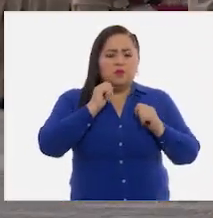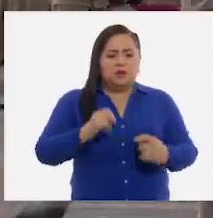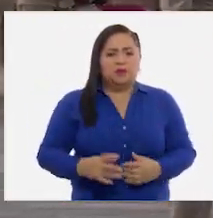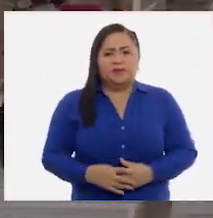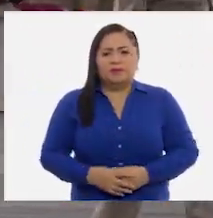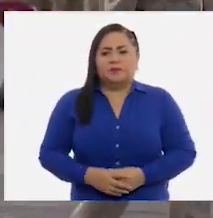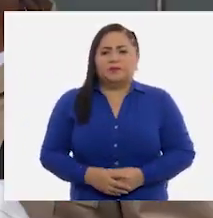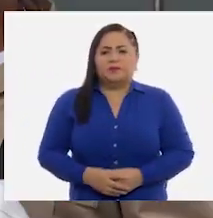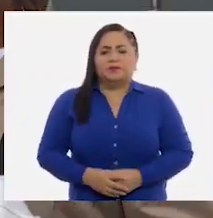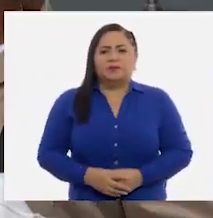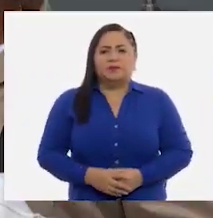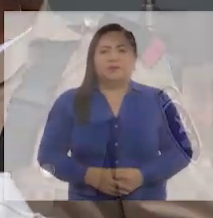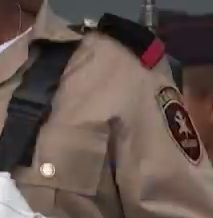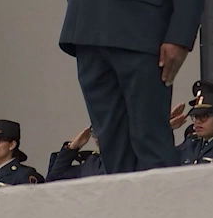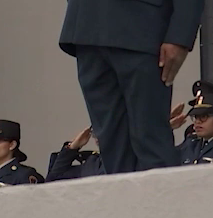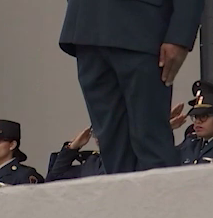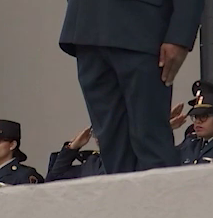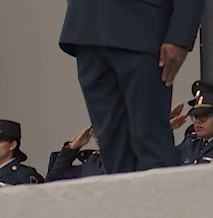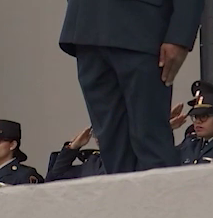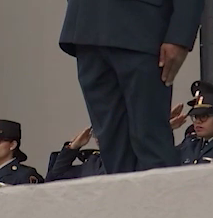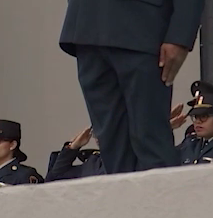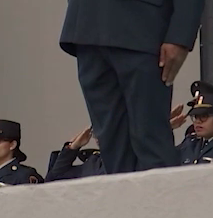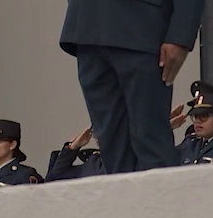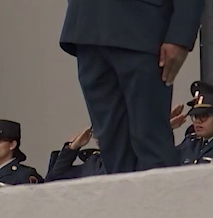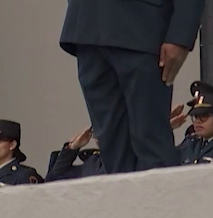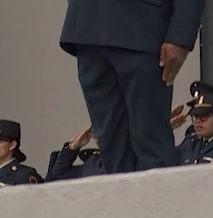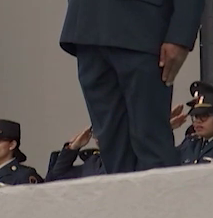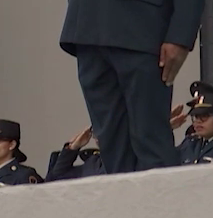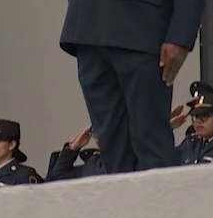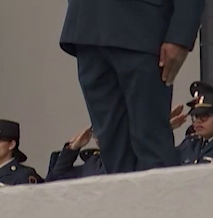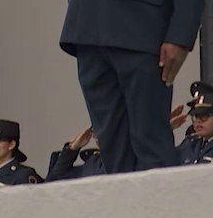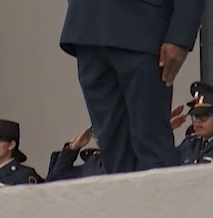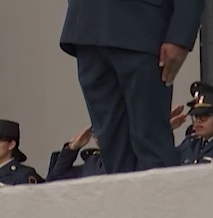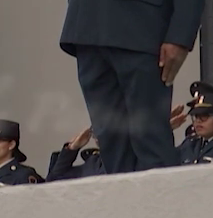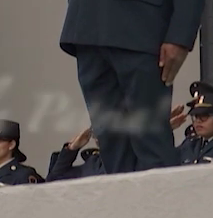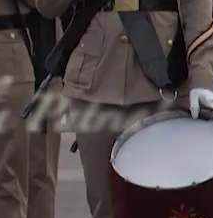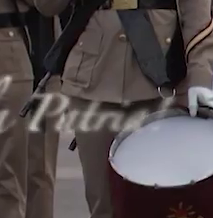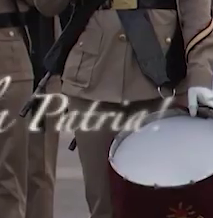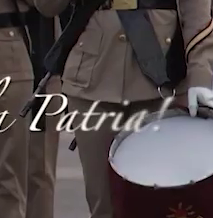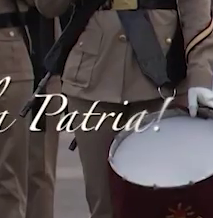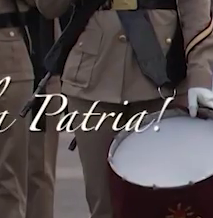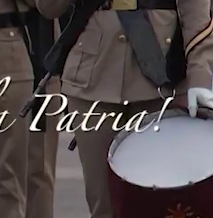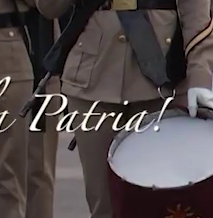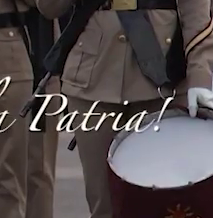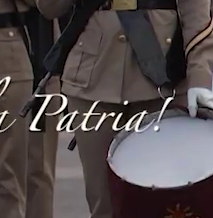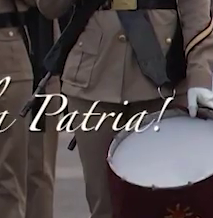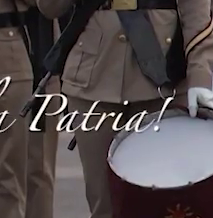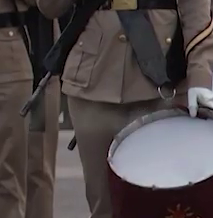Juan de la Barrera.